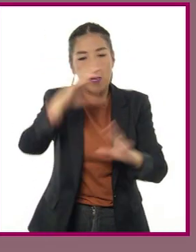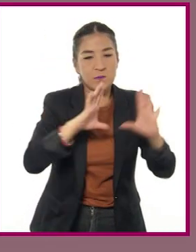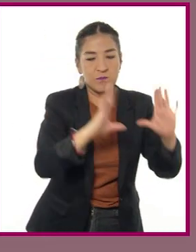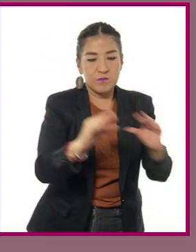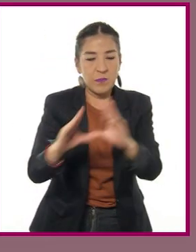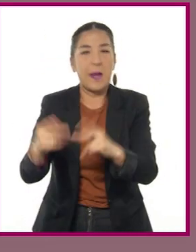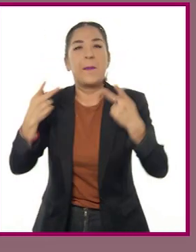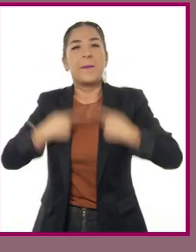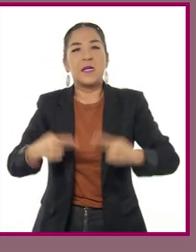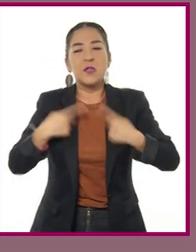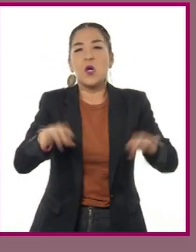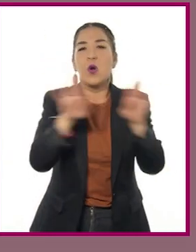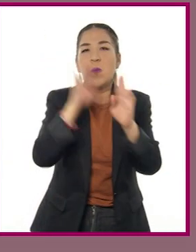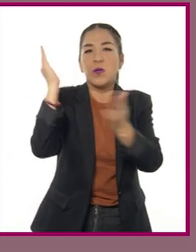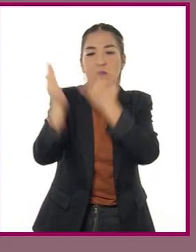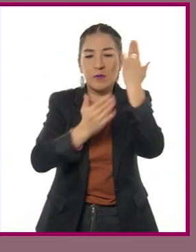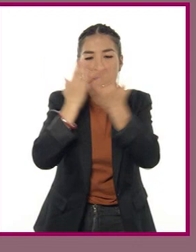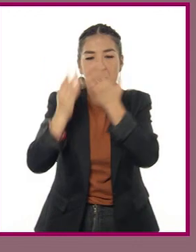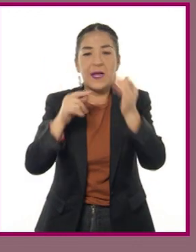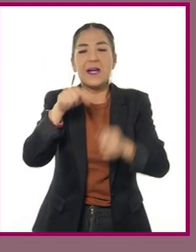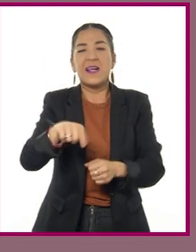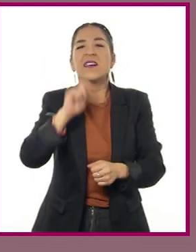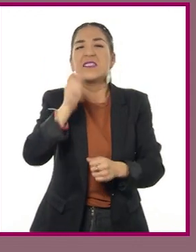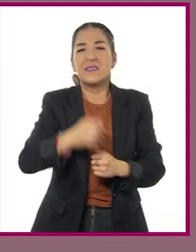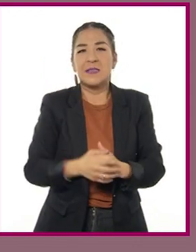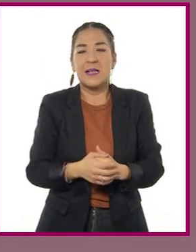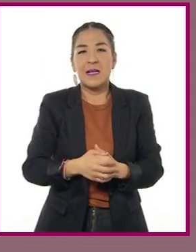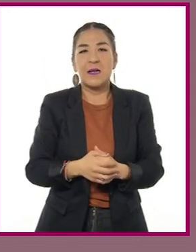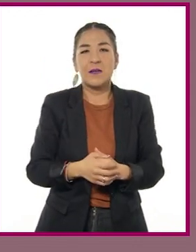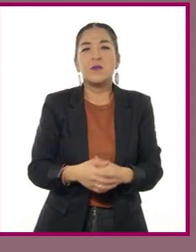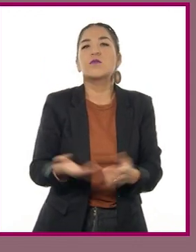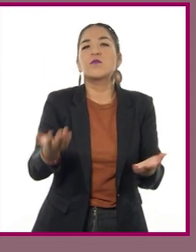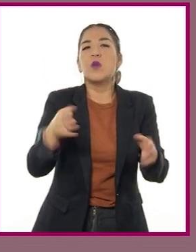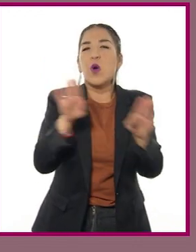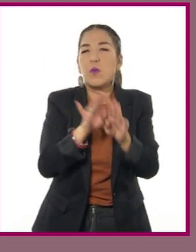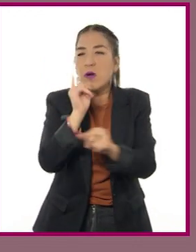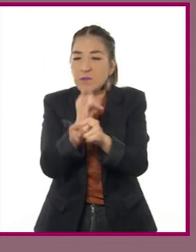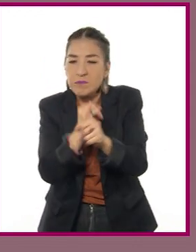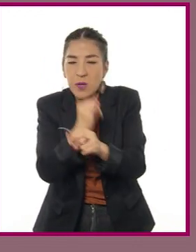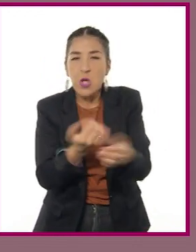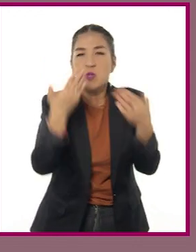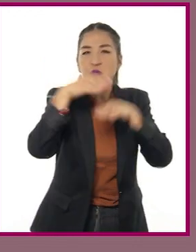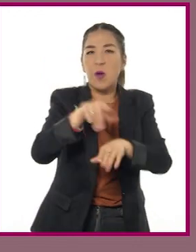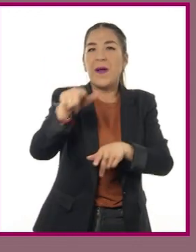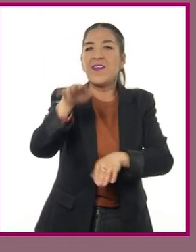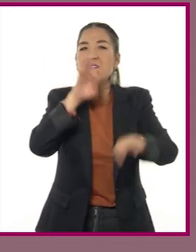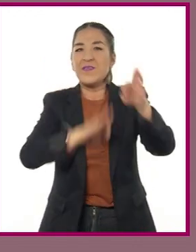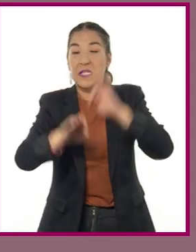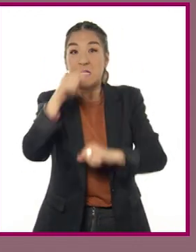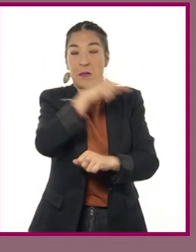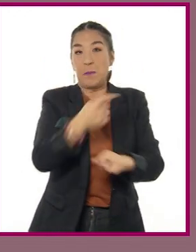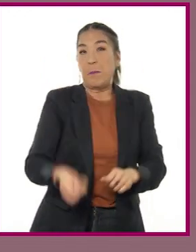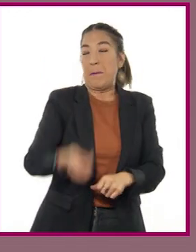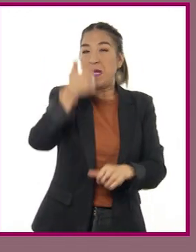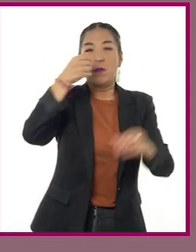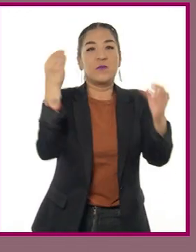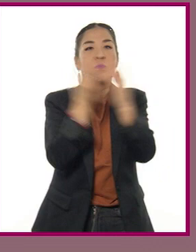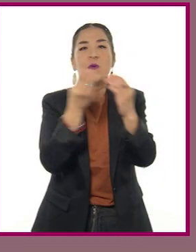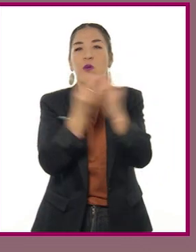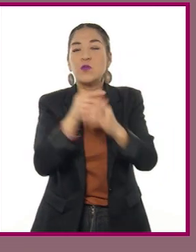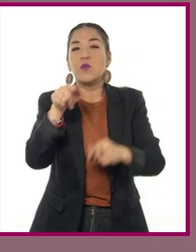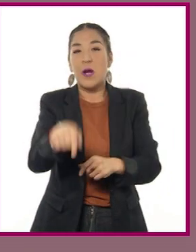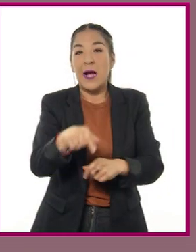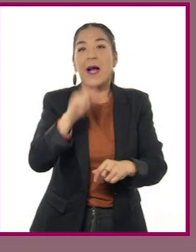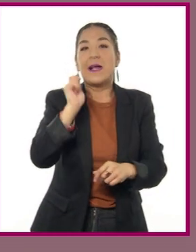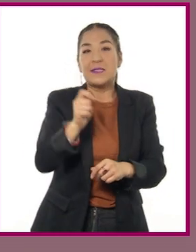los estudiantes. Física speculatio en latín quiere decir especulaciones sobre física. Entonces es un curso de física, el primer curso de física publicado, escrito